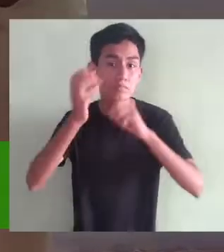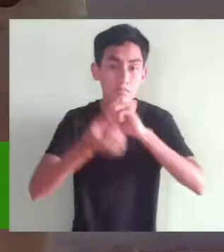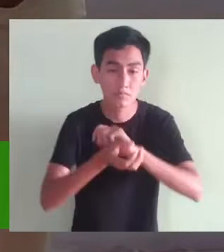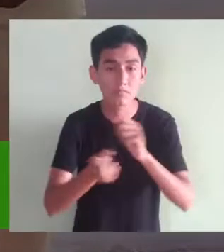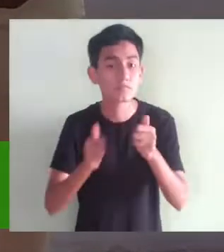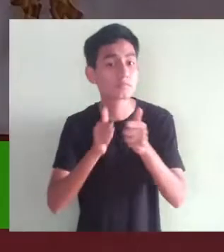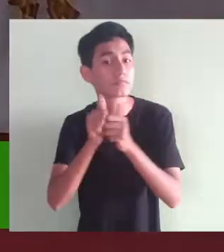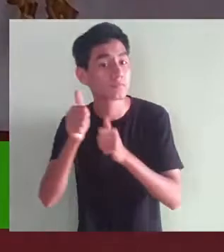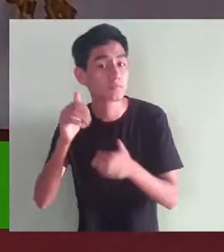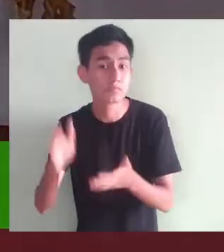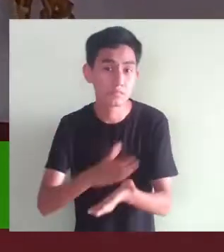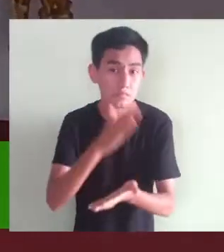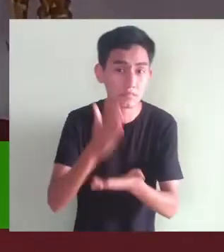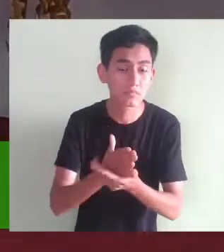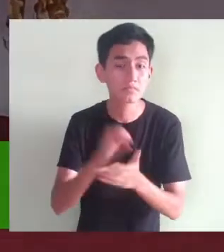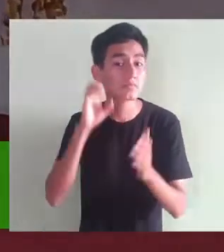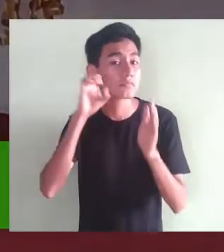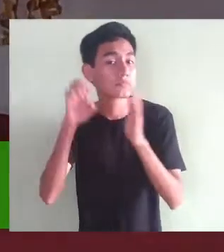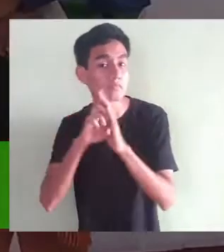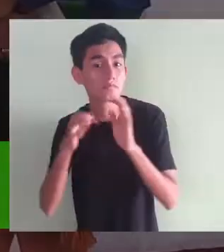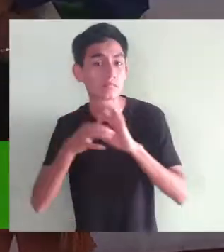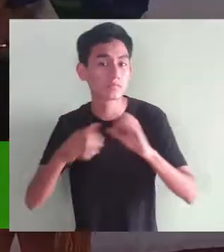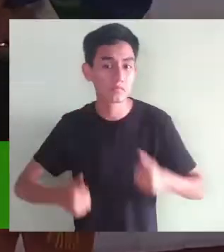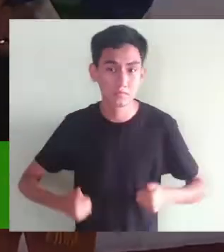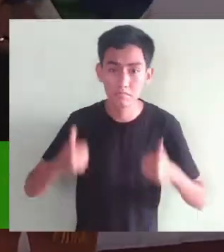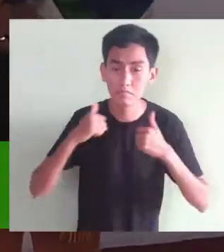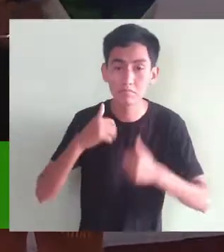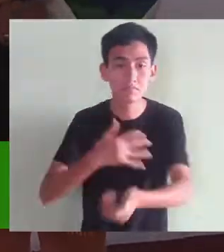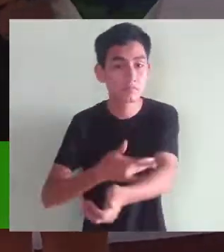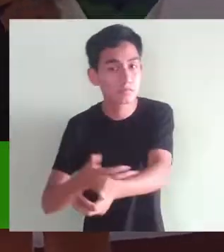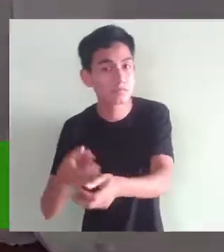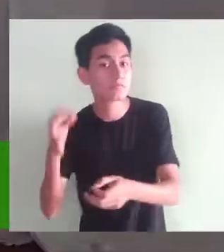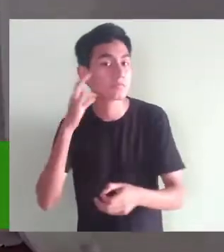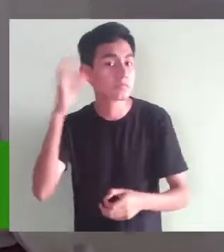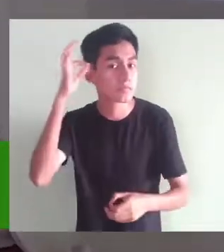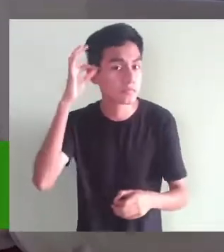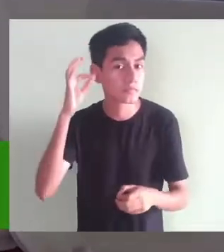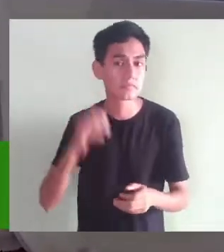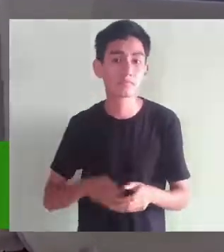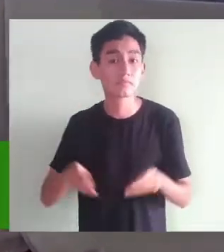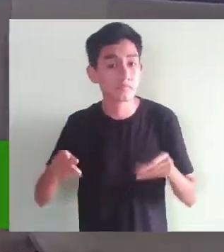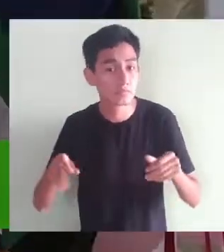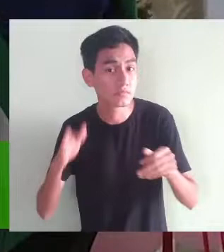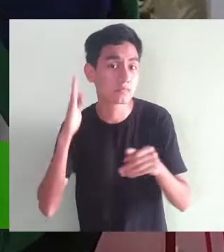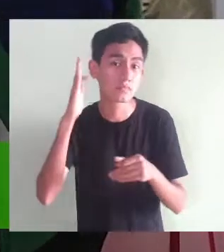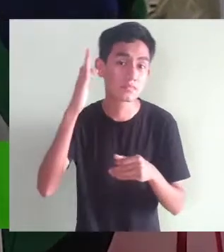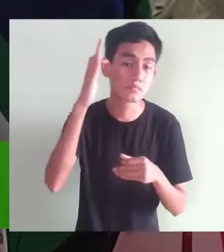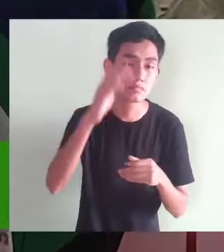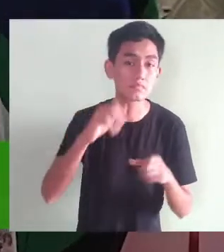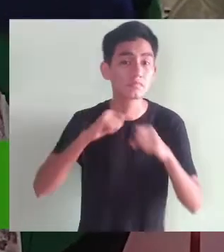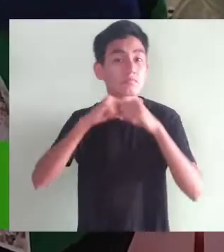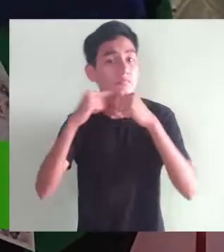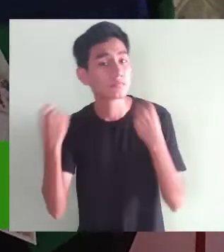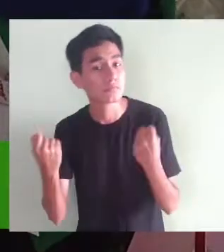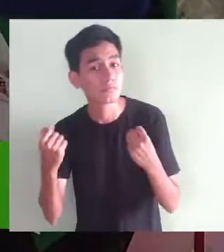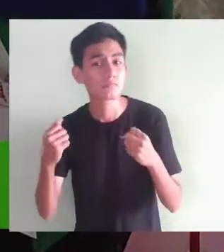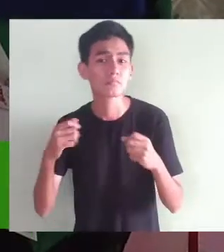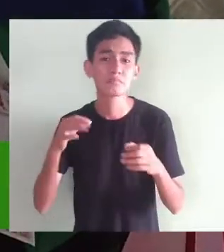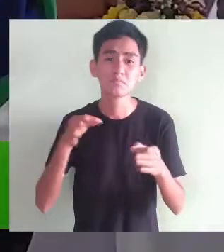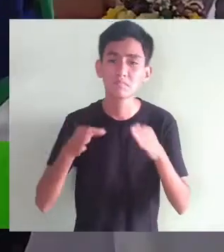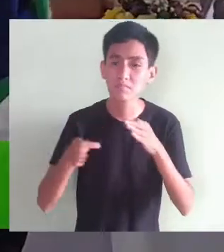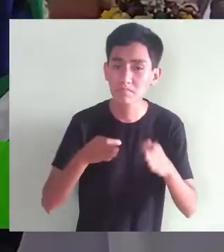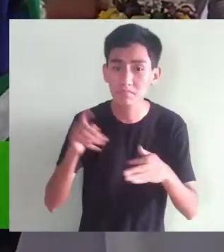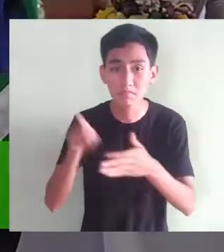Ejemplo de Vida, Sangre Amazónica, Sembrando Futuro, Rompiendo Esquemas y Trabajando por